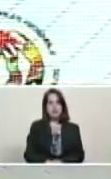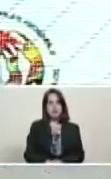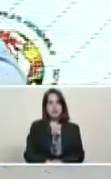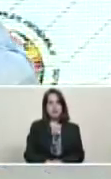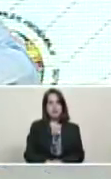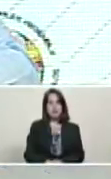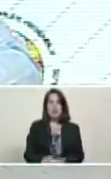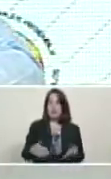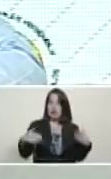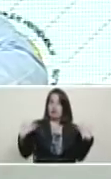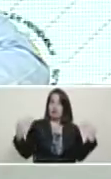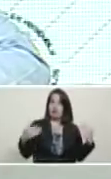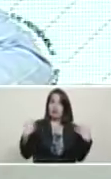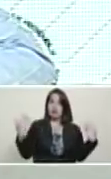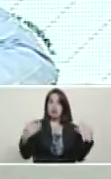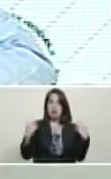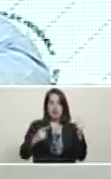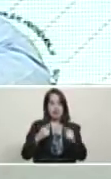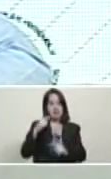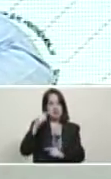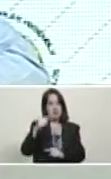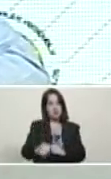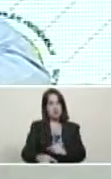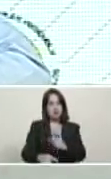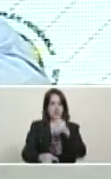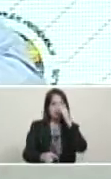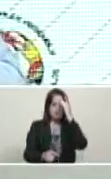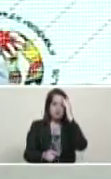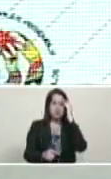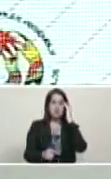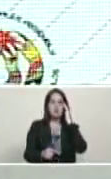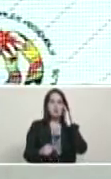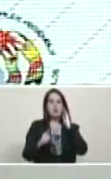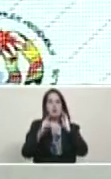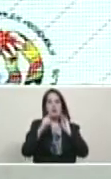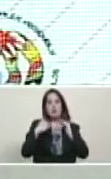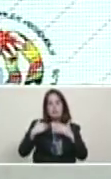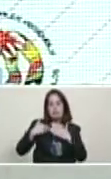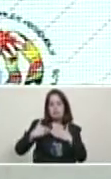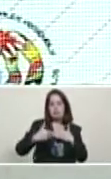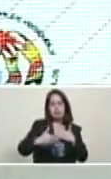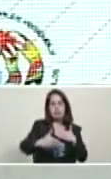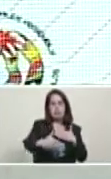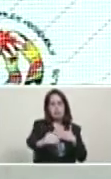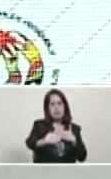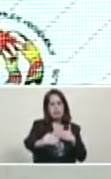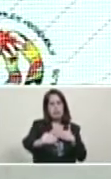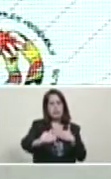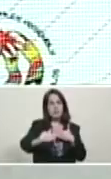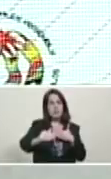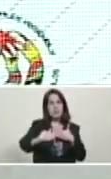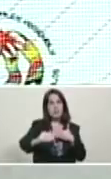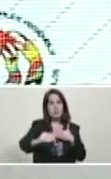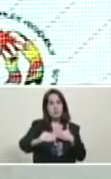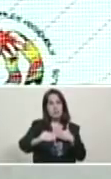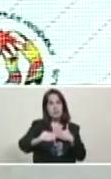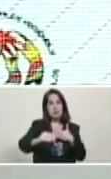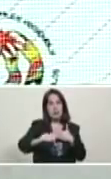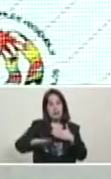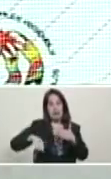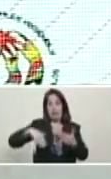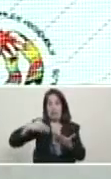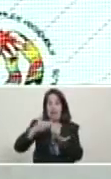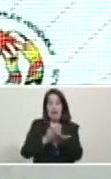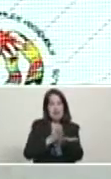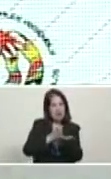qué felicidad después de pasar todos estos caminos y seguir cabalgando el camino